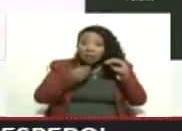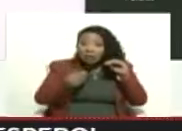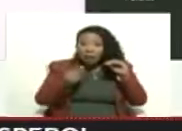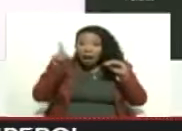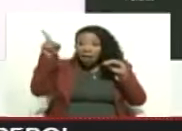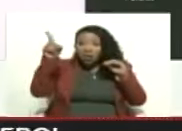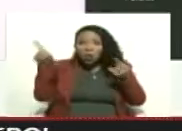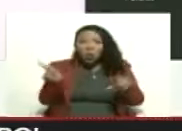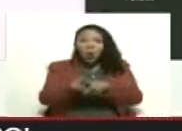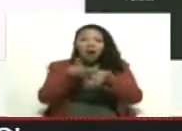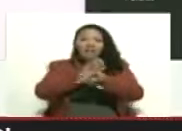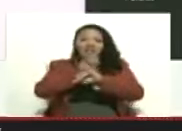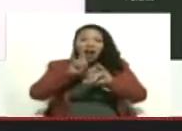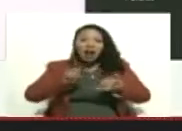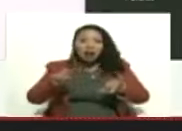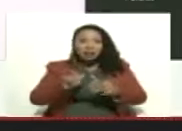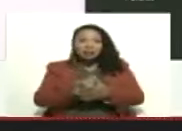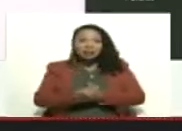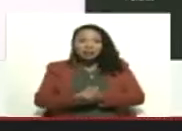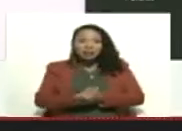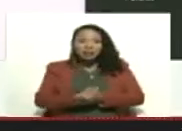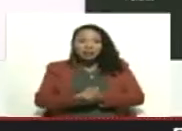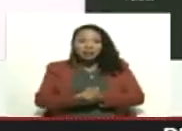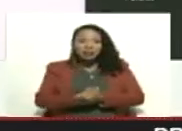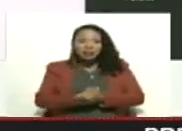feliz serían ellos